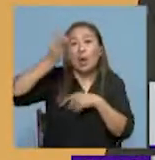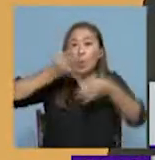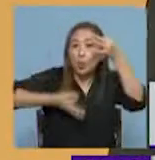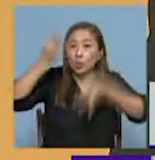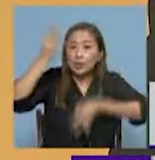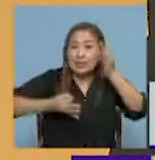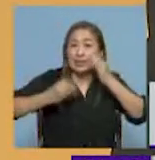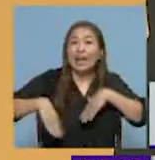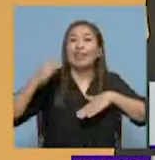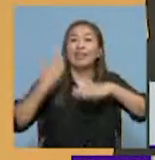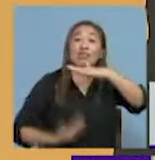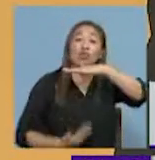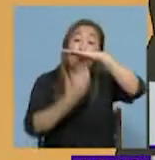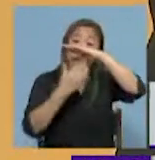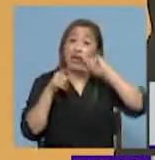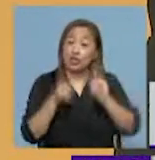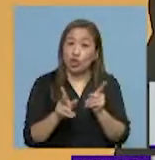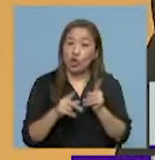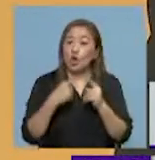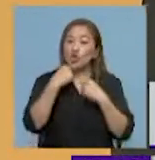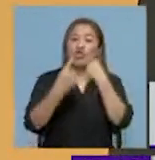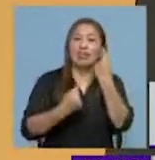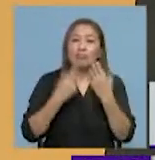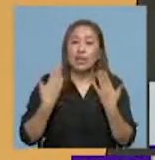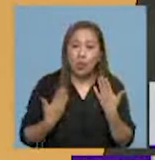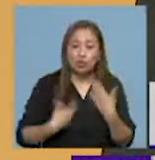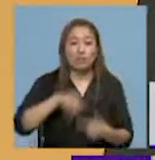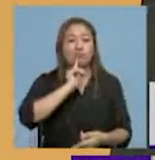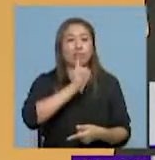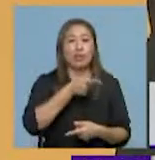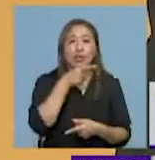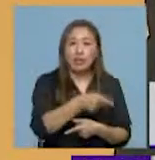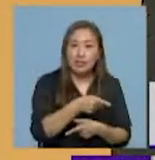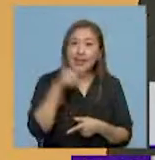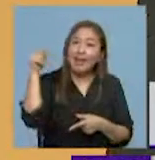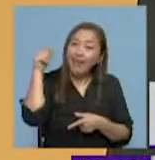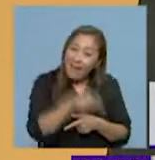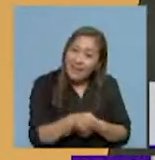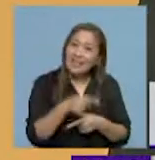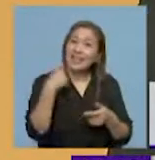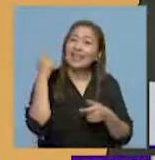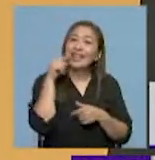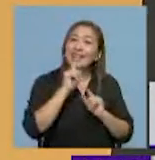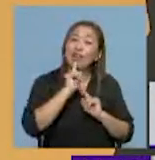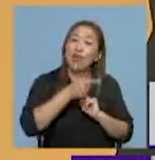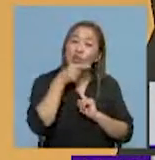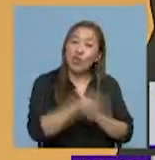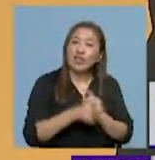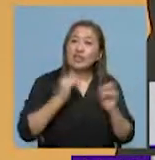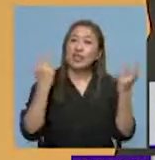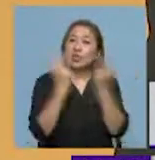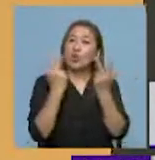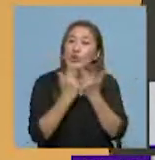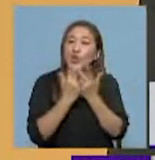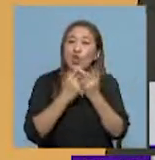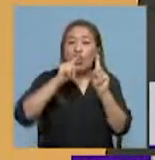suprema que es imperativo no te pregunta te ordena y en ese fallo de la corte suprema no habla de edades gestacionales